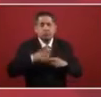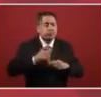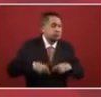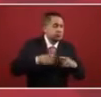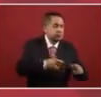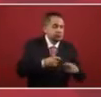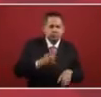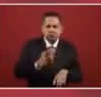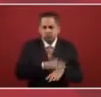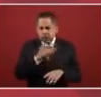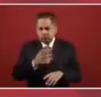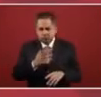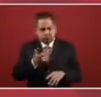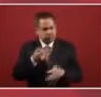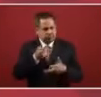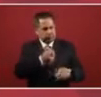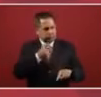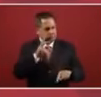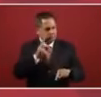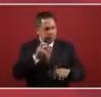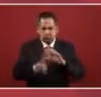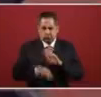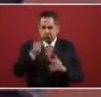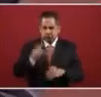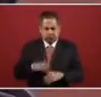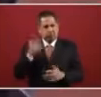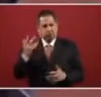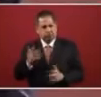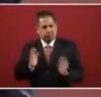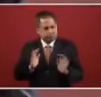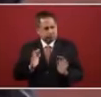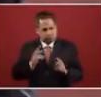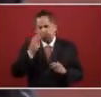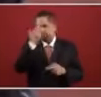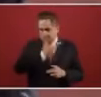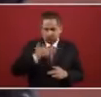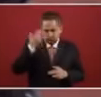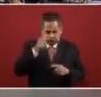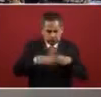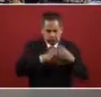por qué se quedó sin fondos, y vamos a revisarlo.